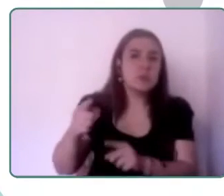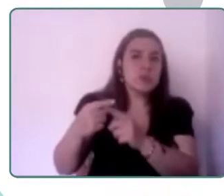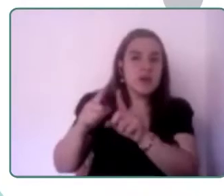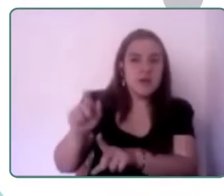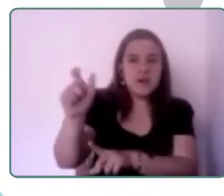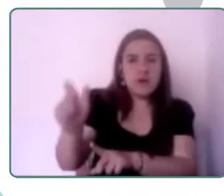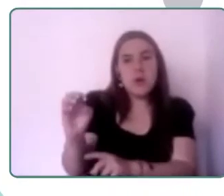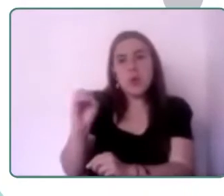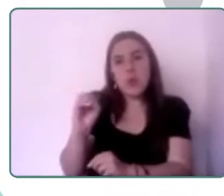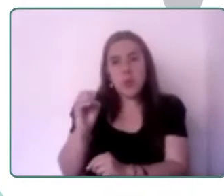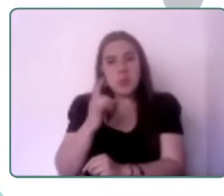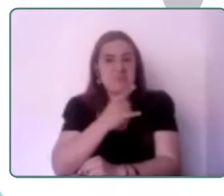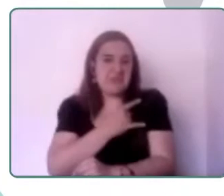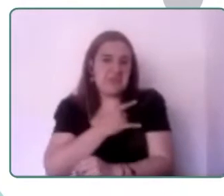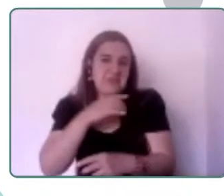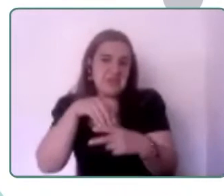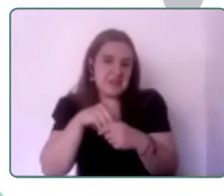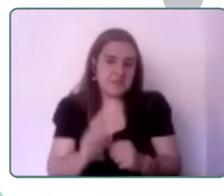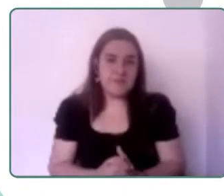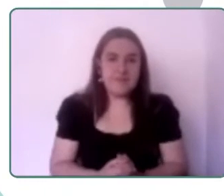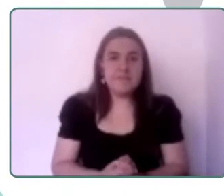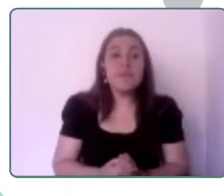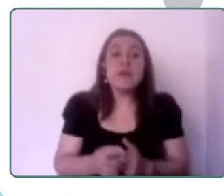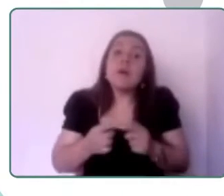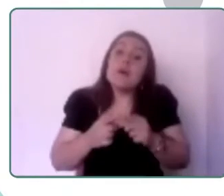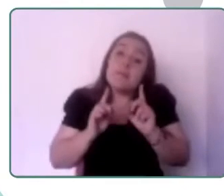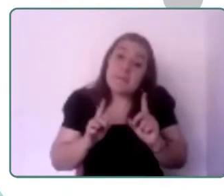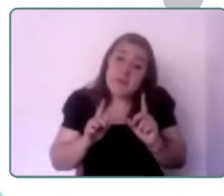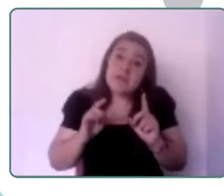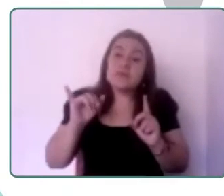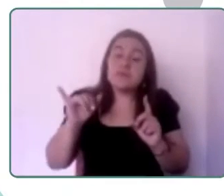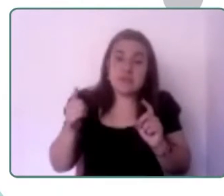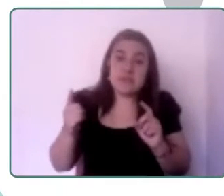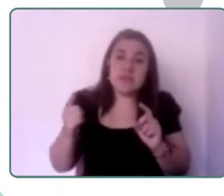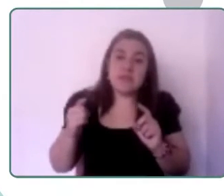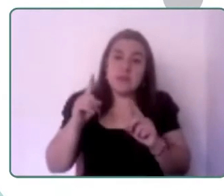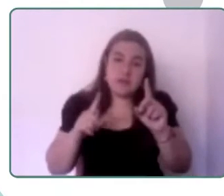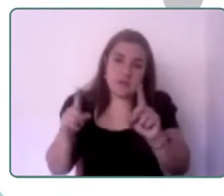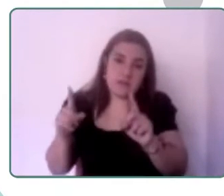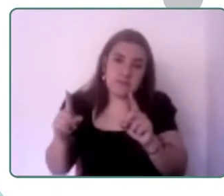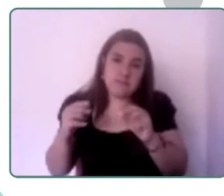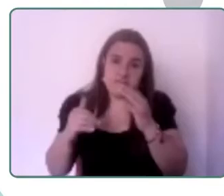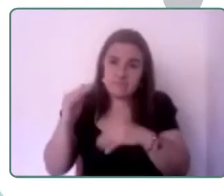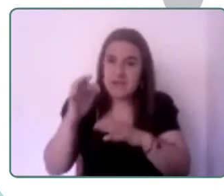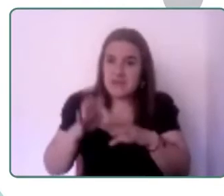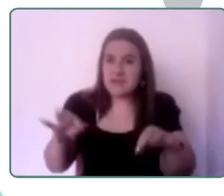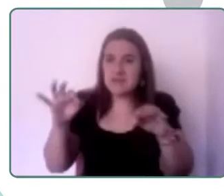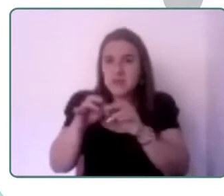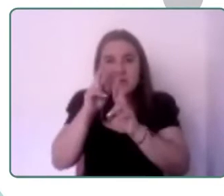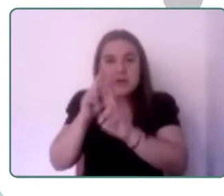comunidad universitaria. Pero sí es un aspecto muy relevante sobre el reconocimiento de la